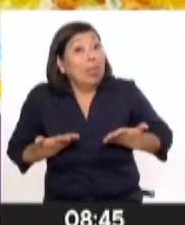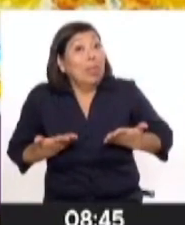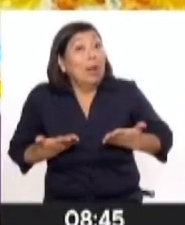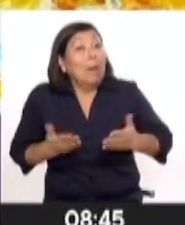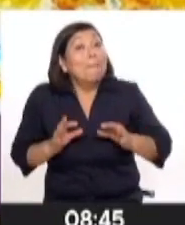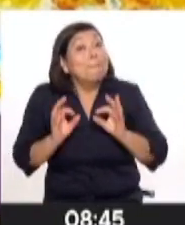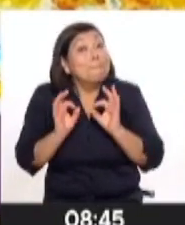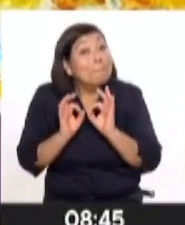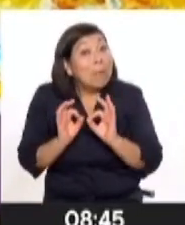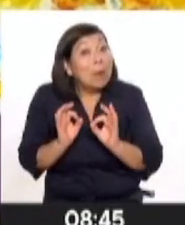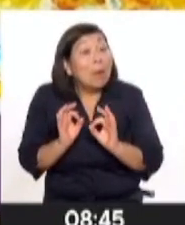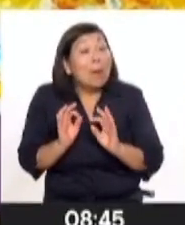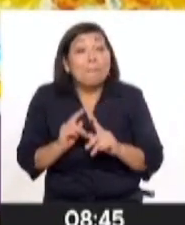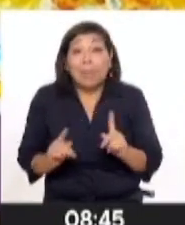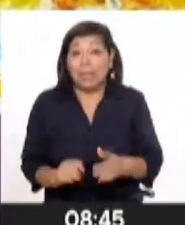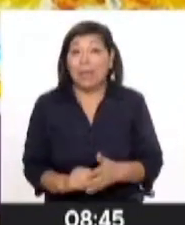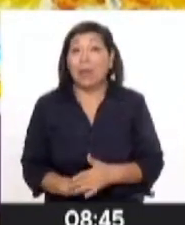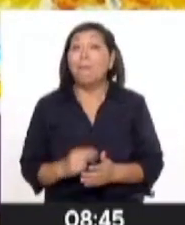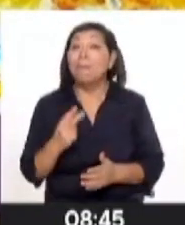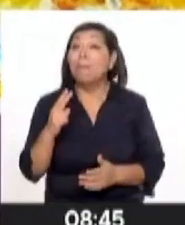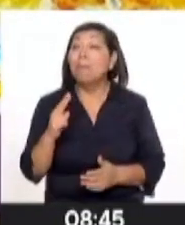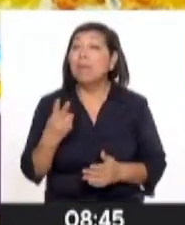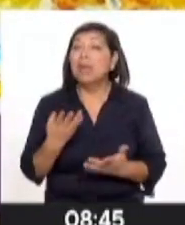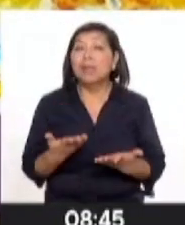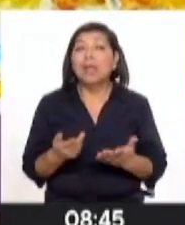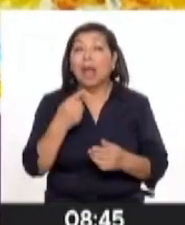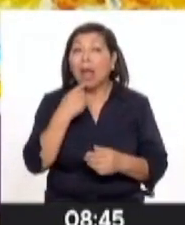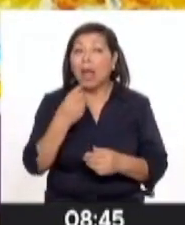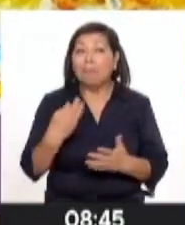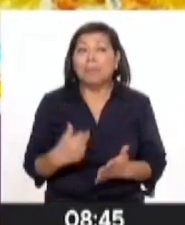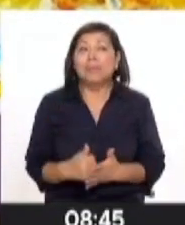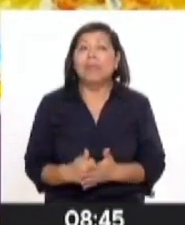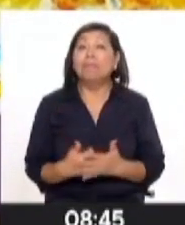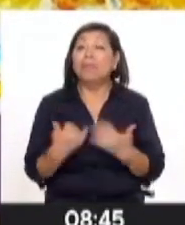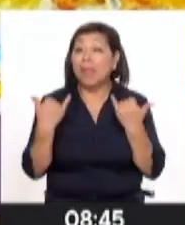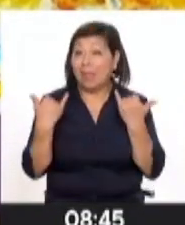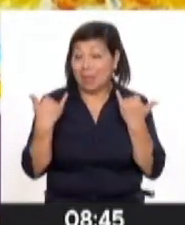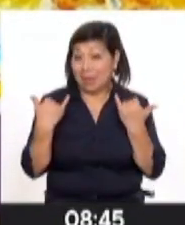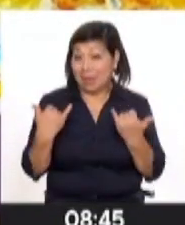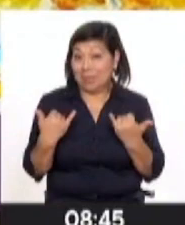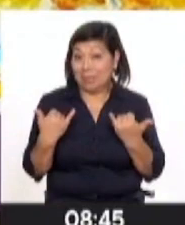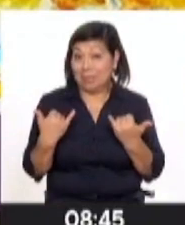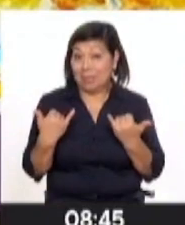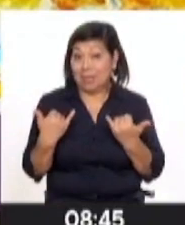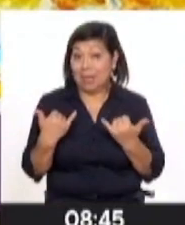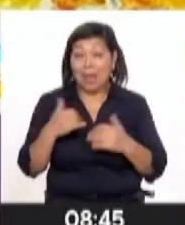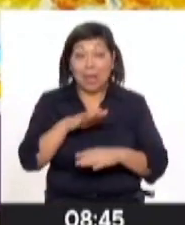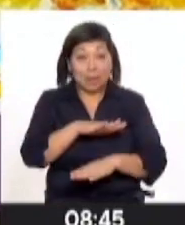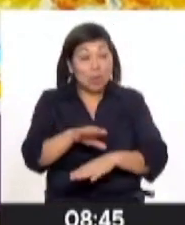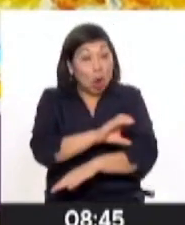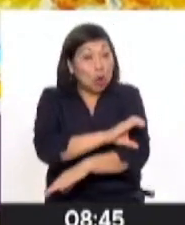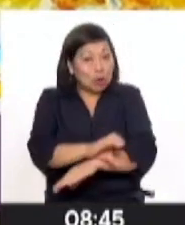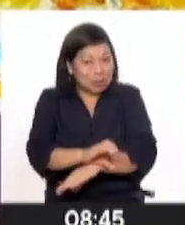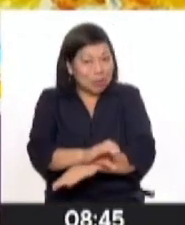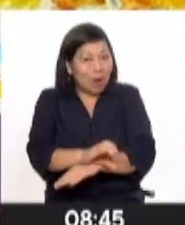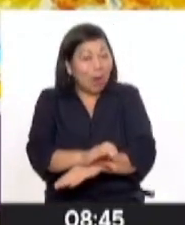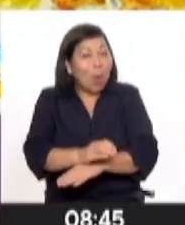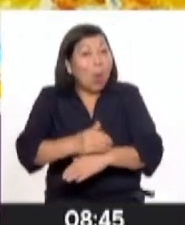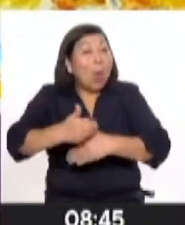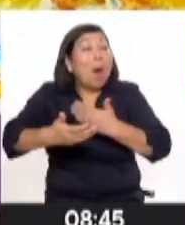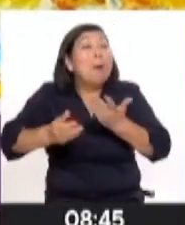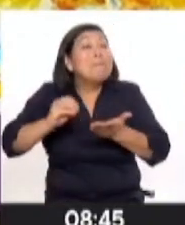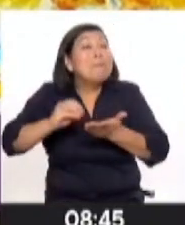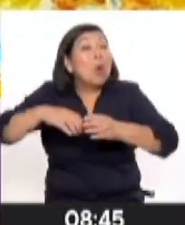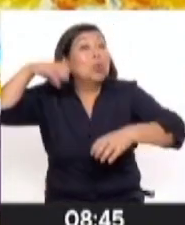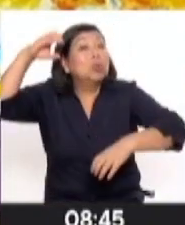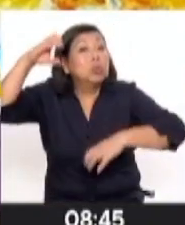el niño para el 2024. ¿Qué más nos dice este comunicado? Que este evento, el niño costero, puede desencadenar lluvias